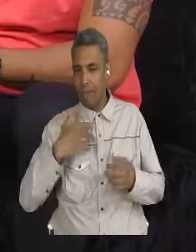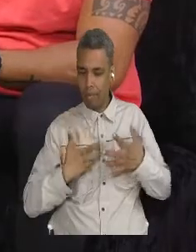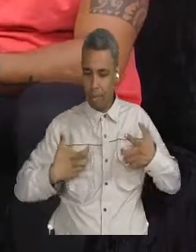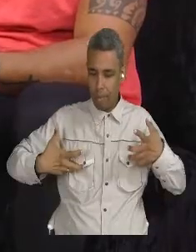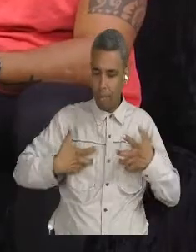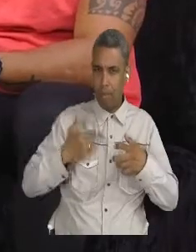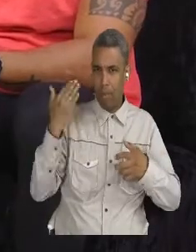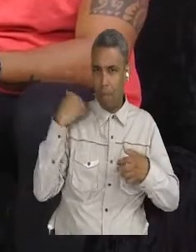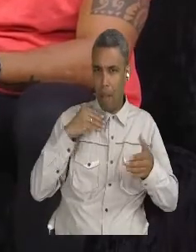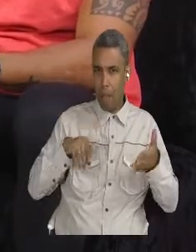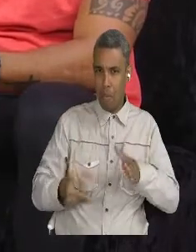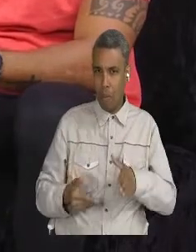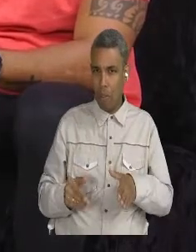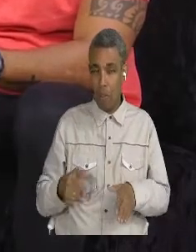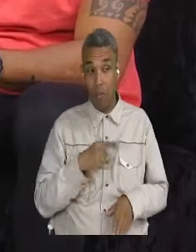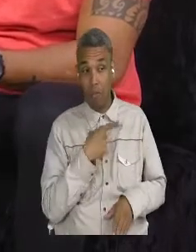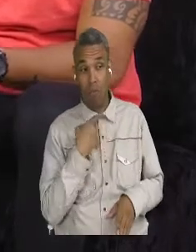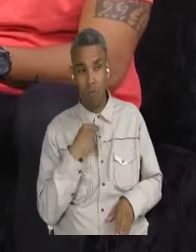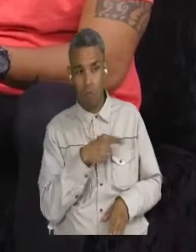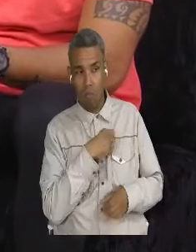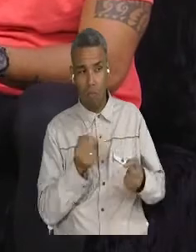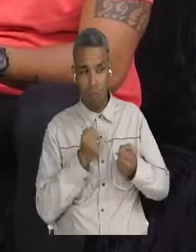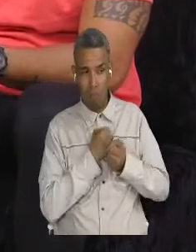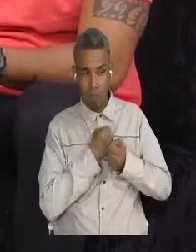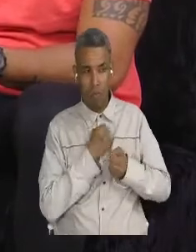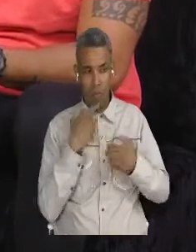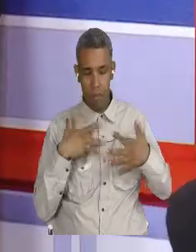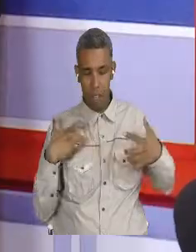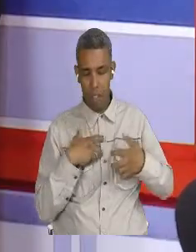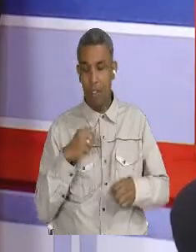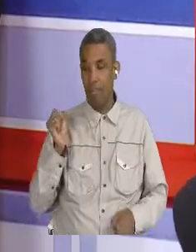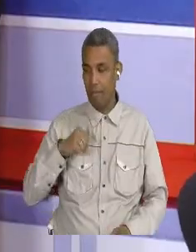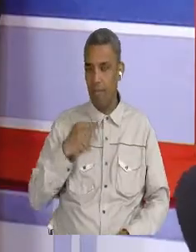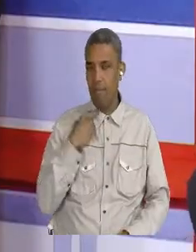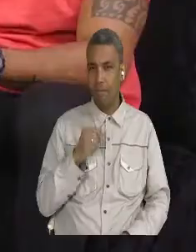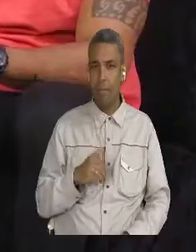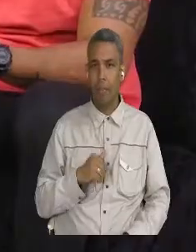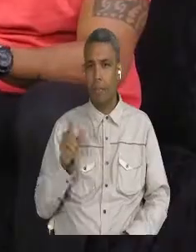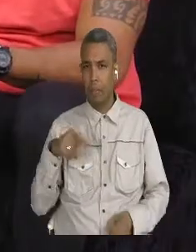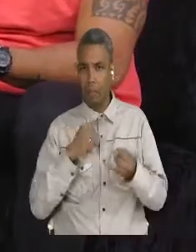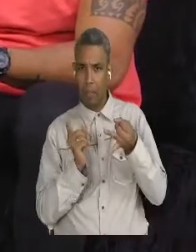veo. La segunda pregunta dice: ¿qué es lo primero que le observa a una mujer?